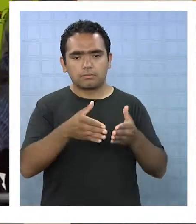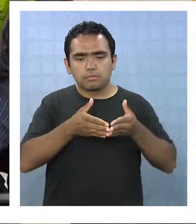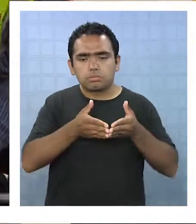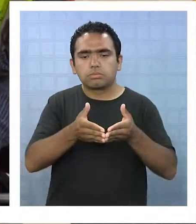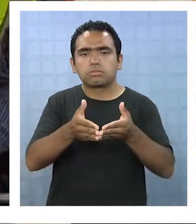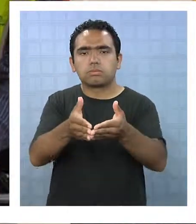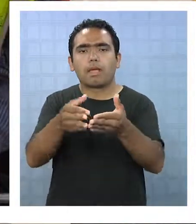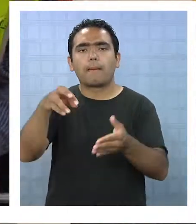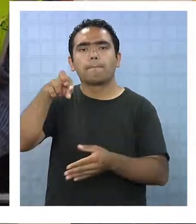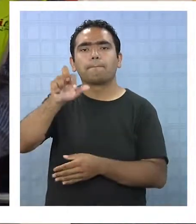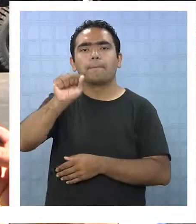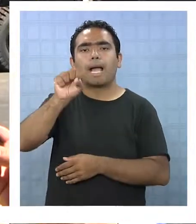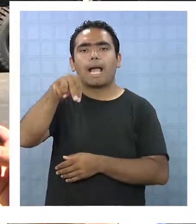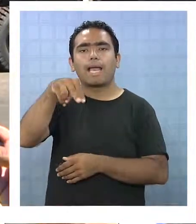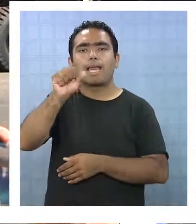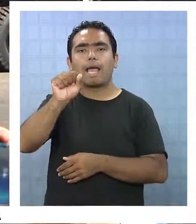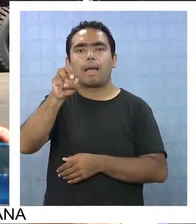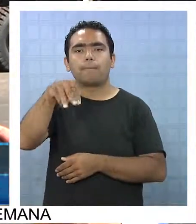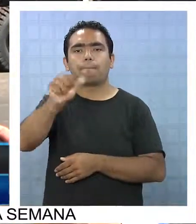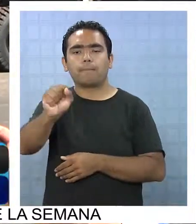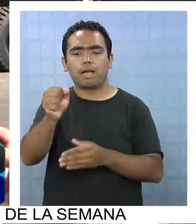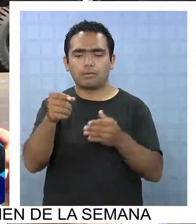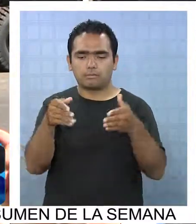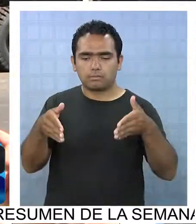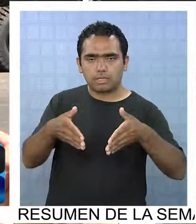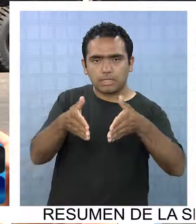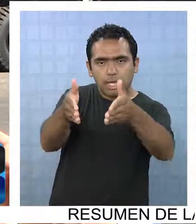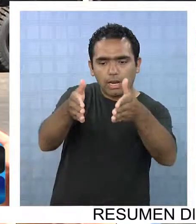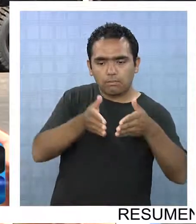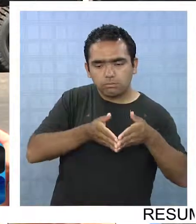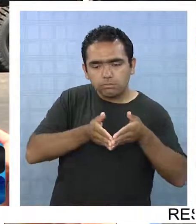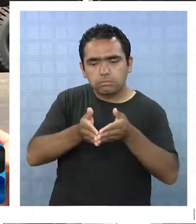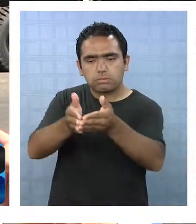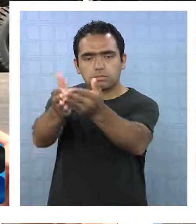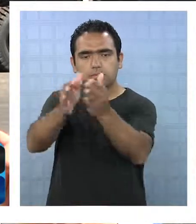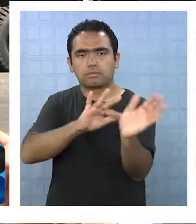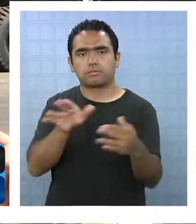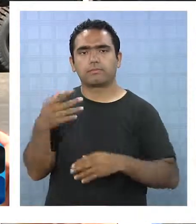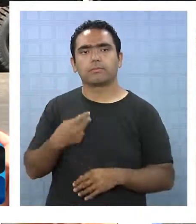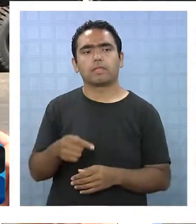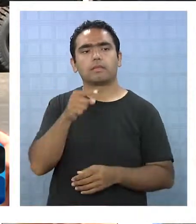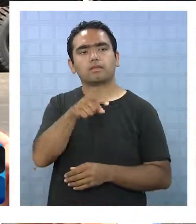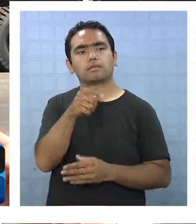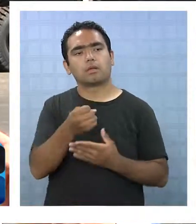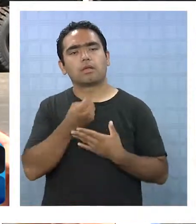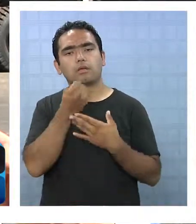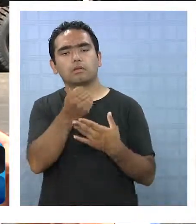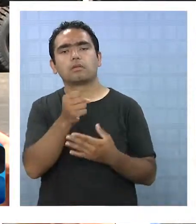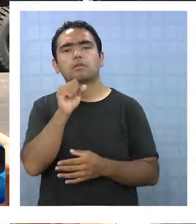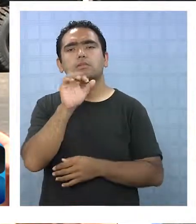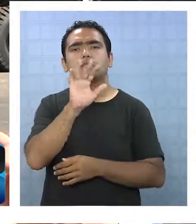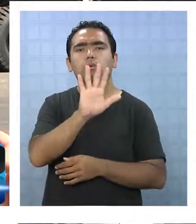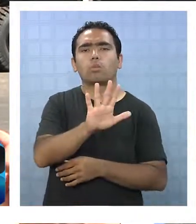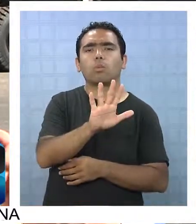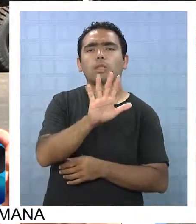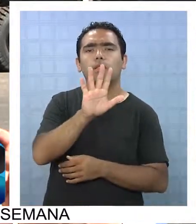de Panamá. Nos va a poder permitir atender buques Superpost Panamax en la cual podemos llegar a 58